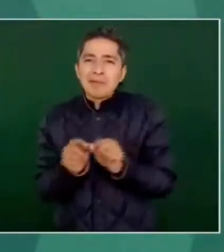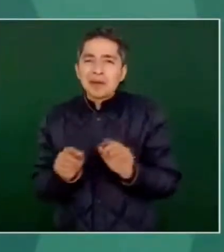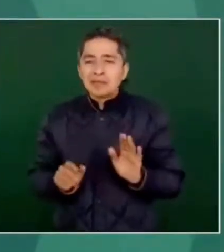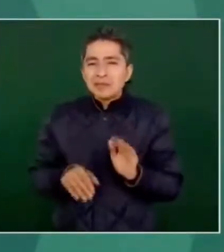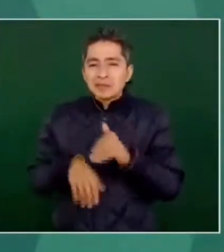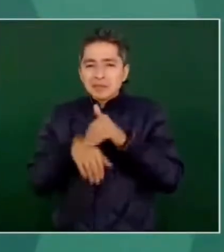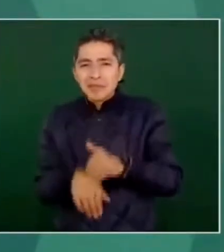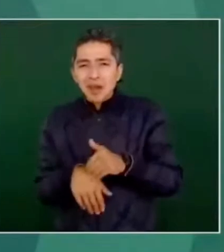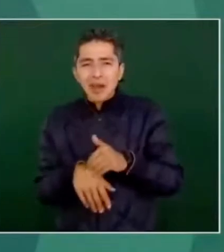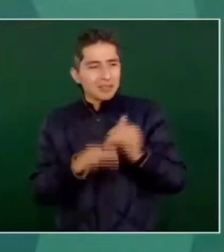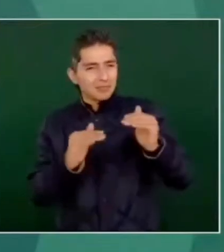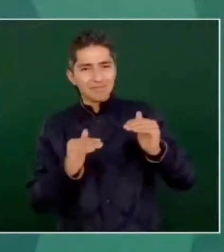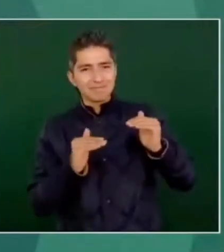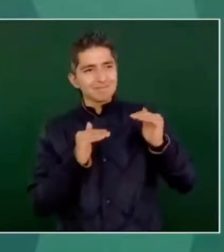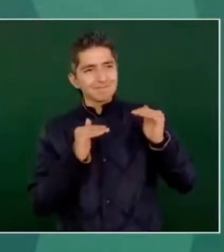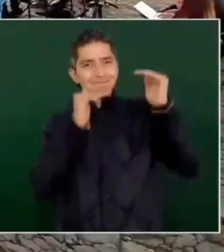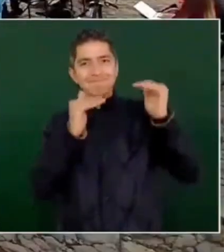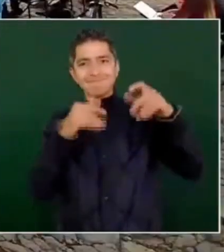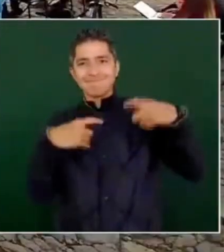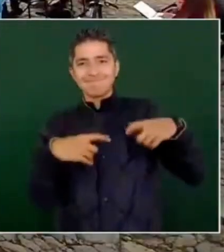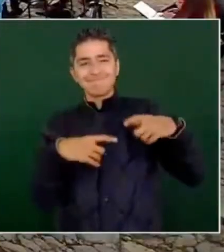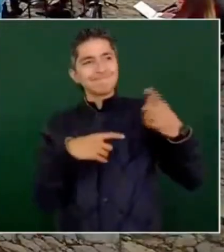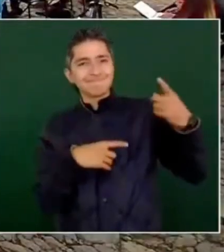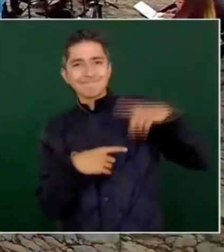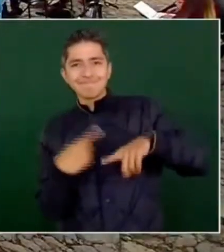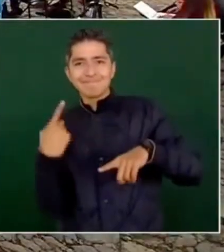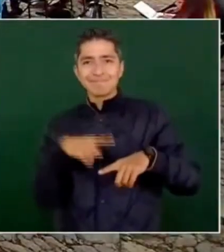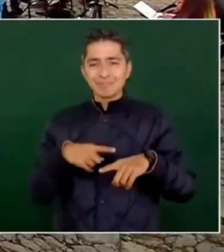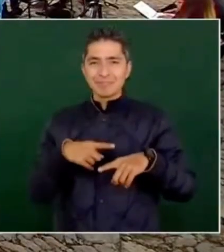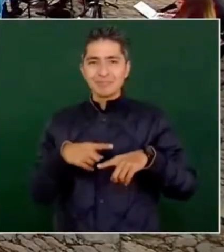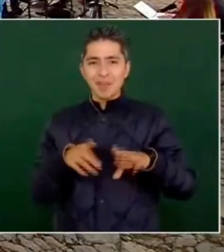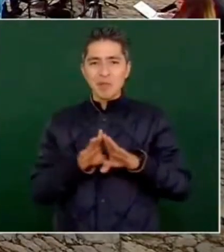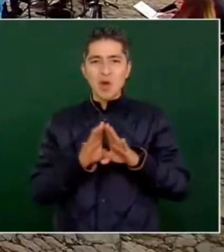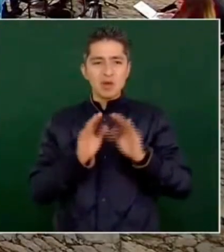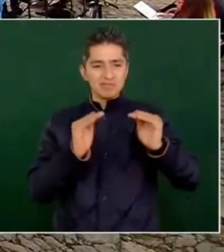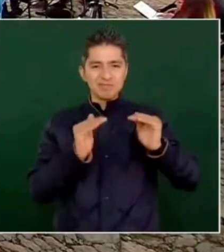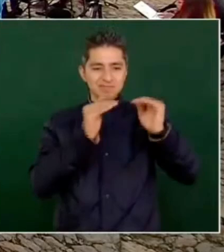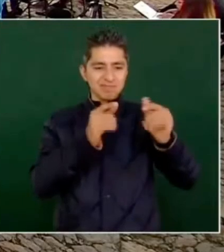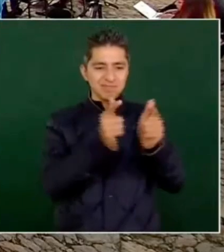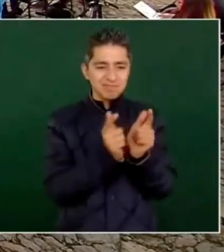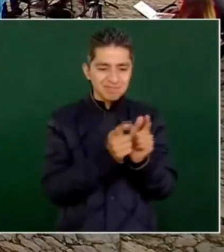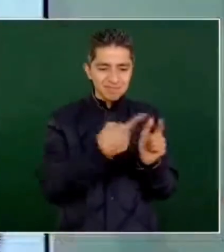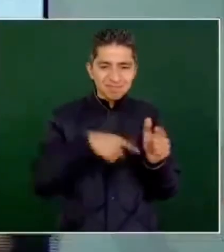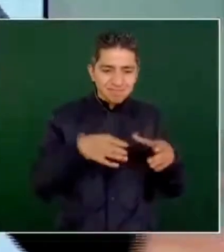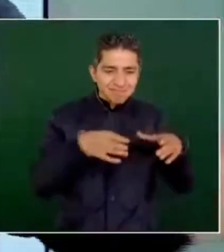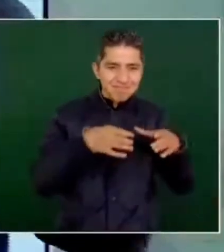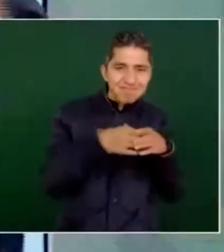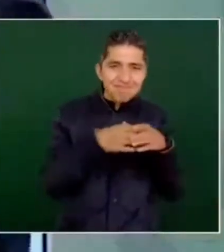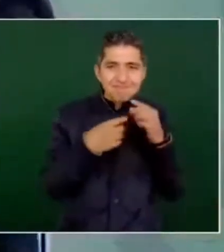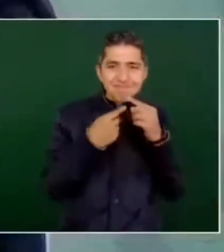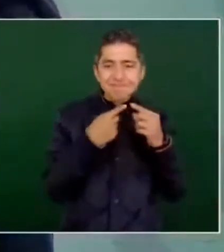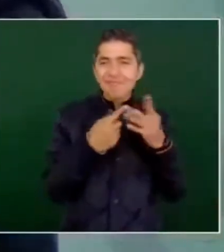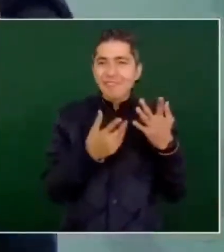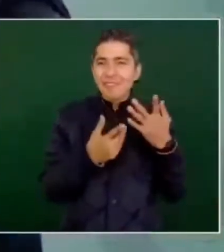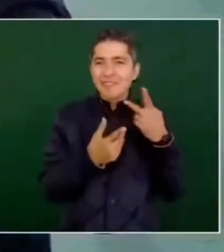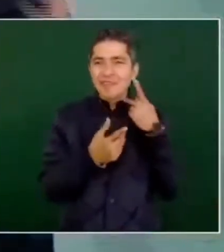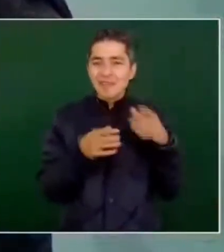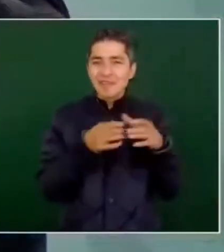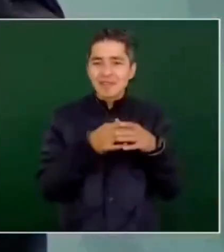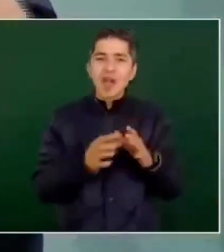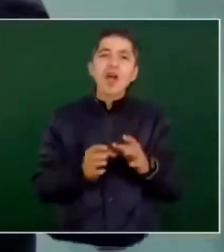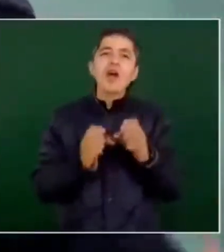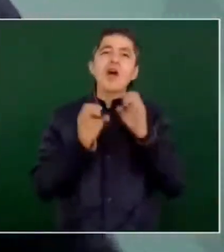de los potentados, de los oligarcas. Entonces sale un